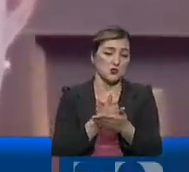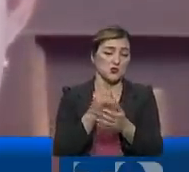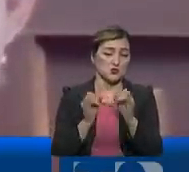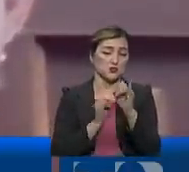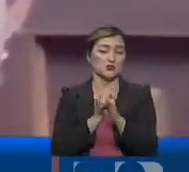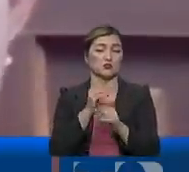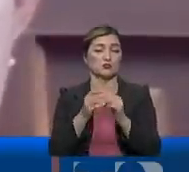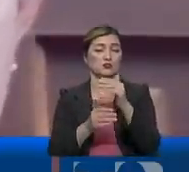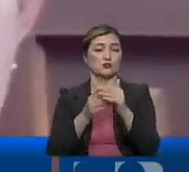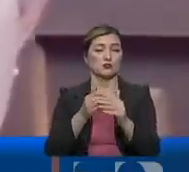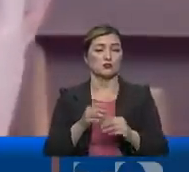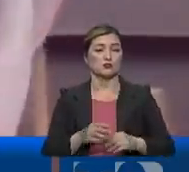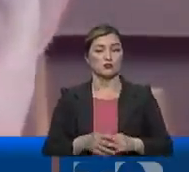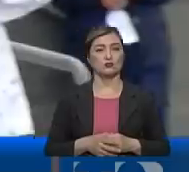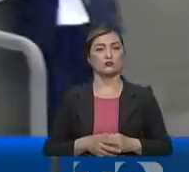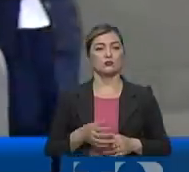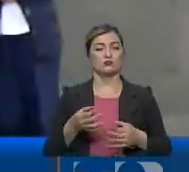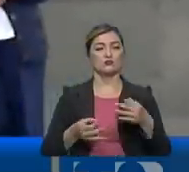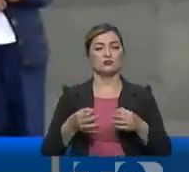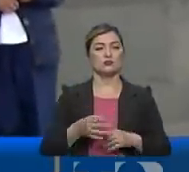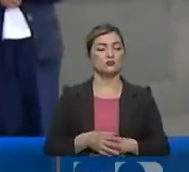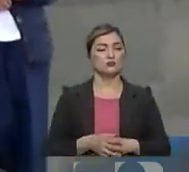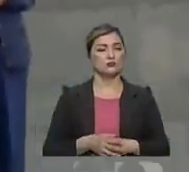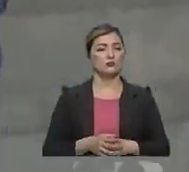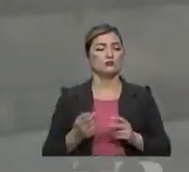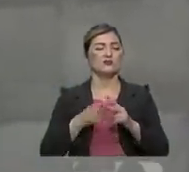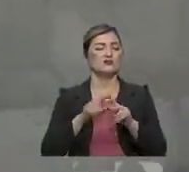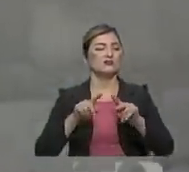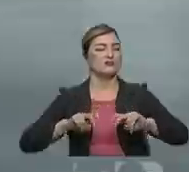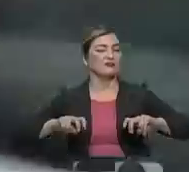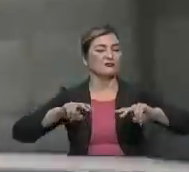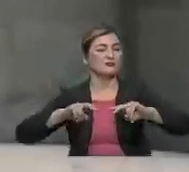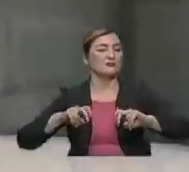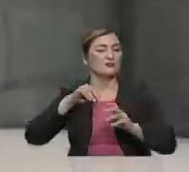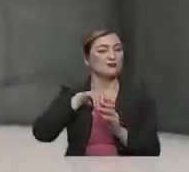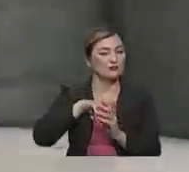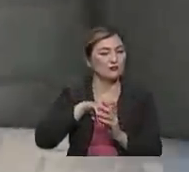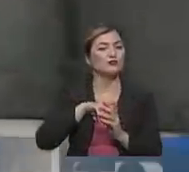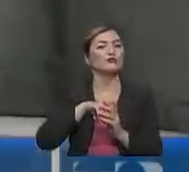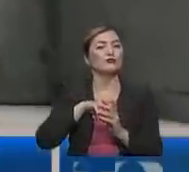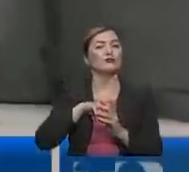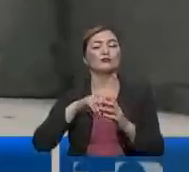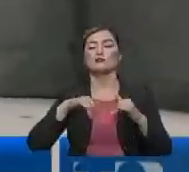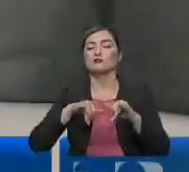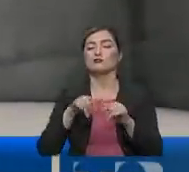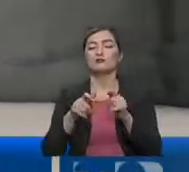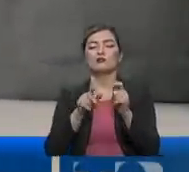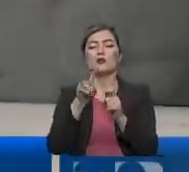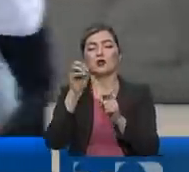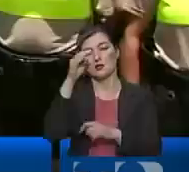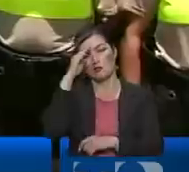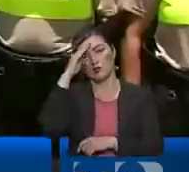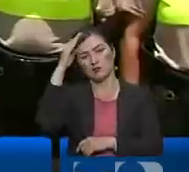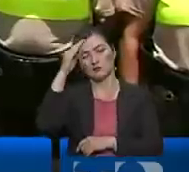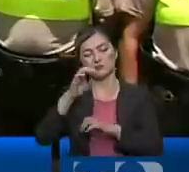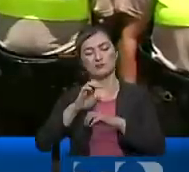un proceso de carácter judicial. Mientras tanto, iniciaron algunas investigaciones internas a las que se sometieron los 20 generales de la